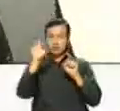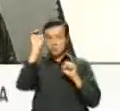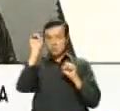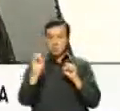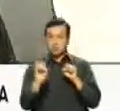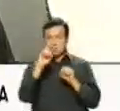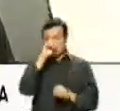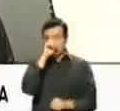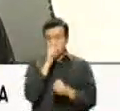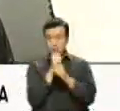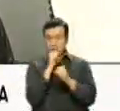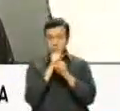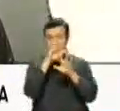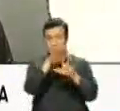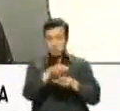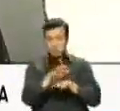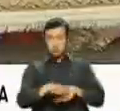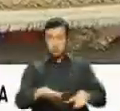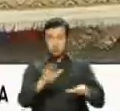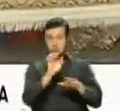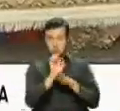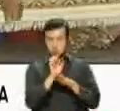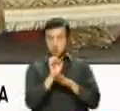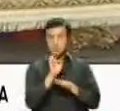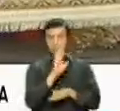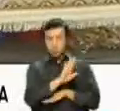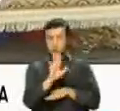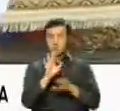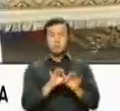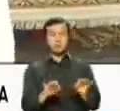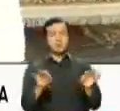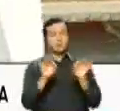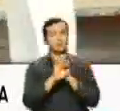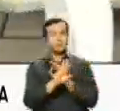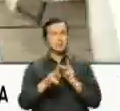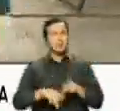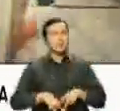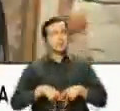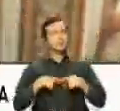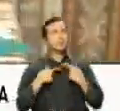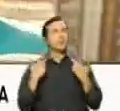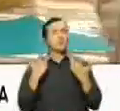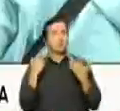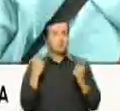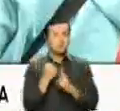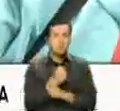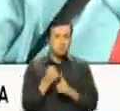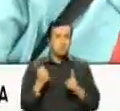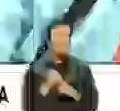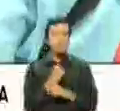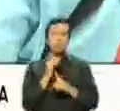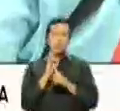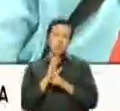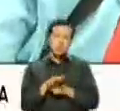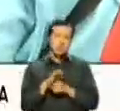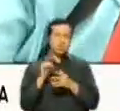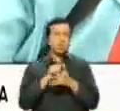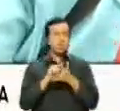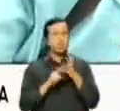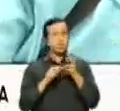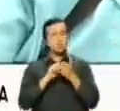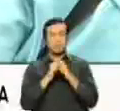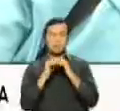de la mano de obra agrícola del Ecuador. A pesar de su importancia, su vida se ha caracterizado por la violencia, explotación y otros indicadores